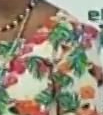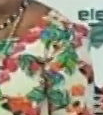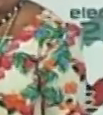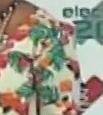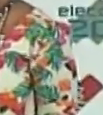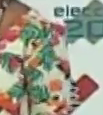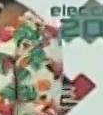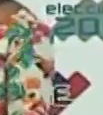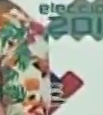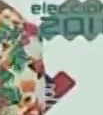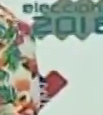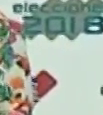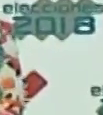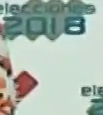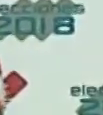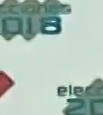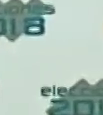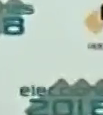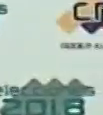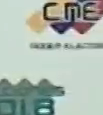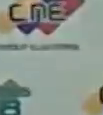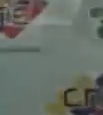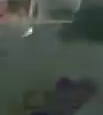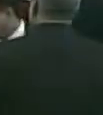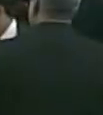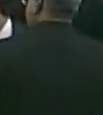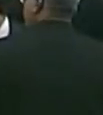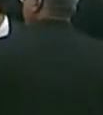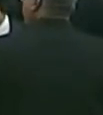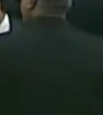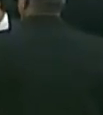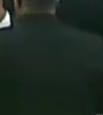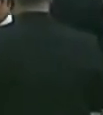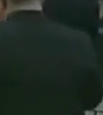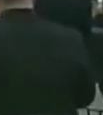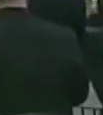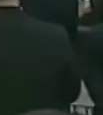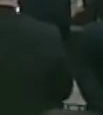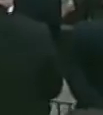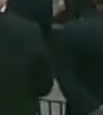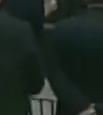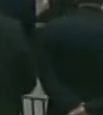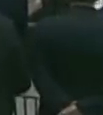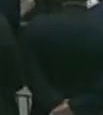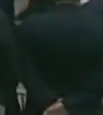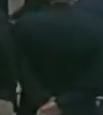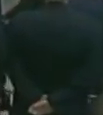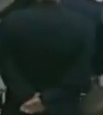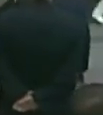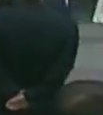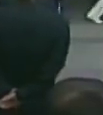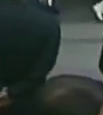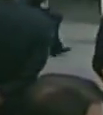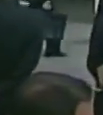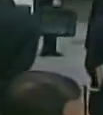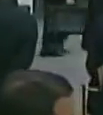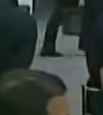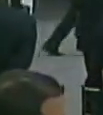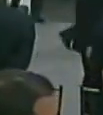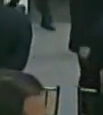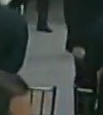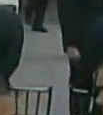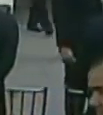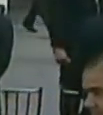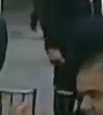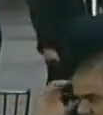presentes. De esta manera despedimos esta cadena conjunta de radio y televisión.